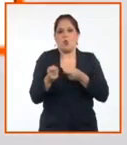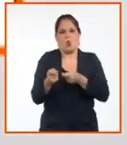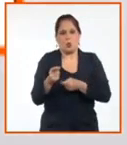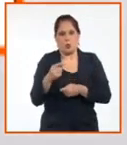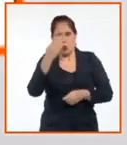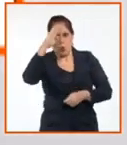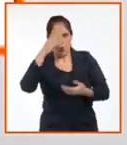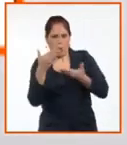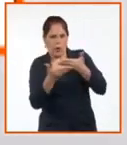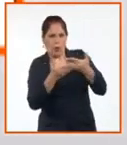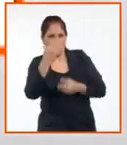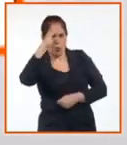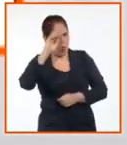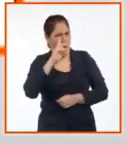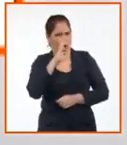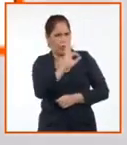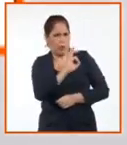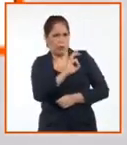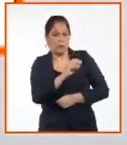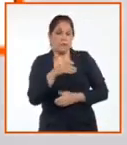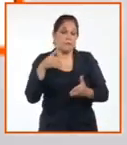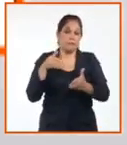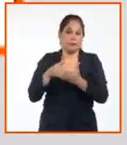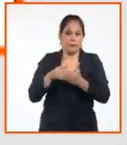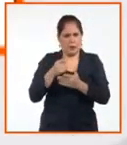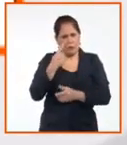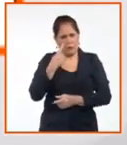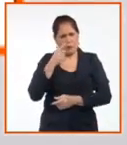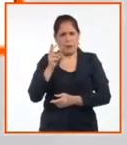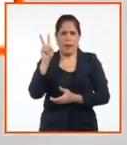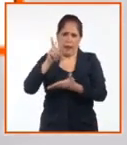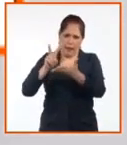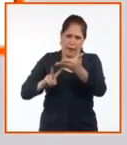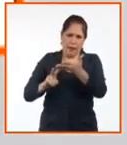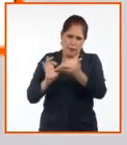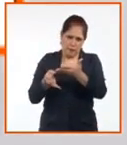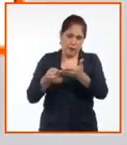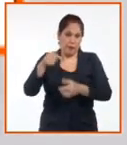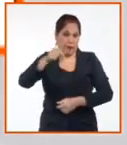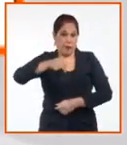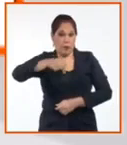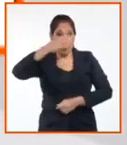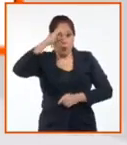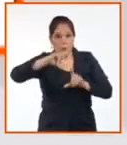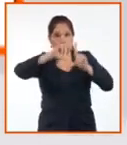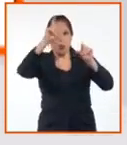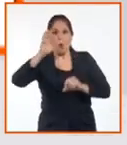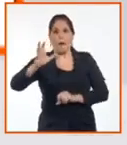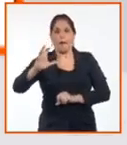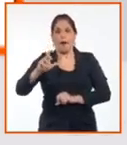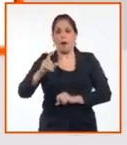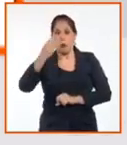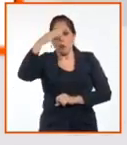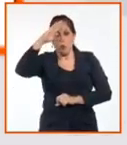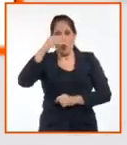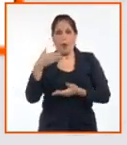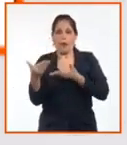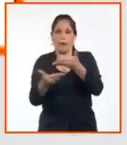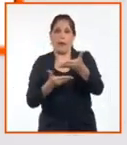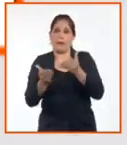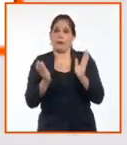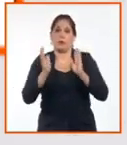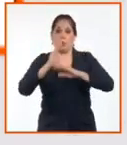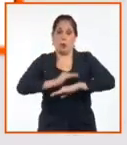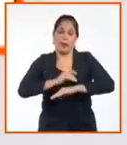dos primeros mensajes que nuestros televidentes pueden leer también de mi país no hay ningún banco que opere con jugo sea más difícil